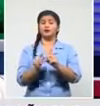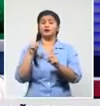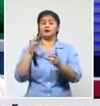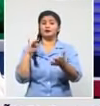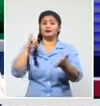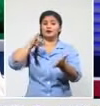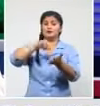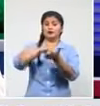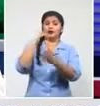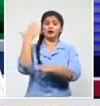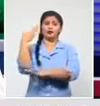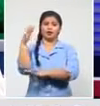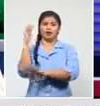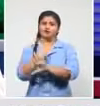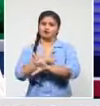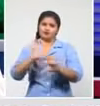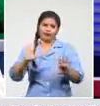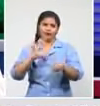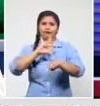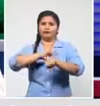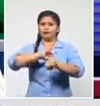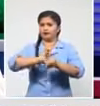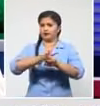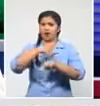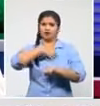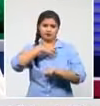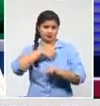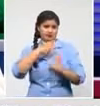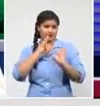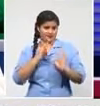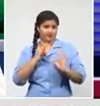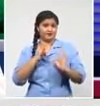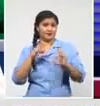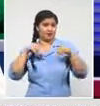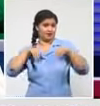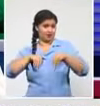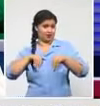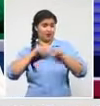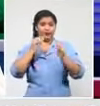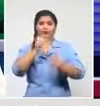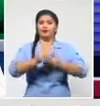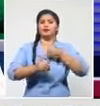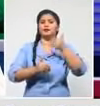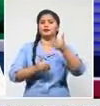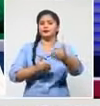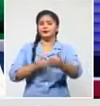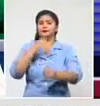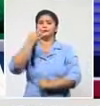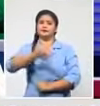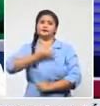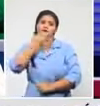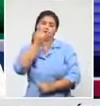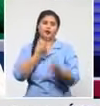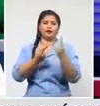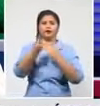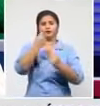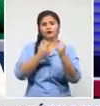del exterior. Y más adelante vamos a hacer algunas